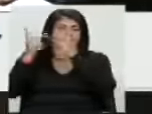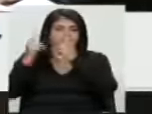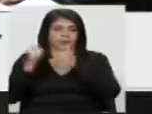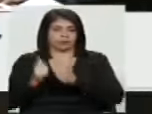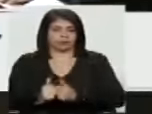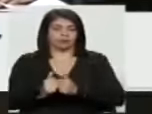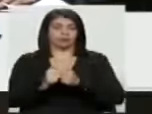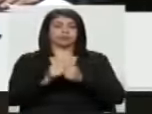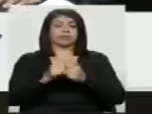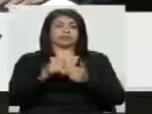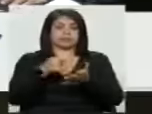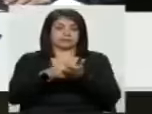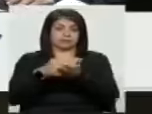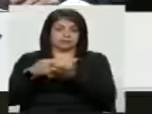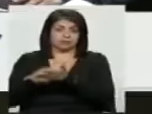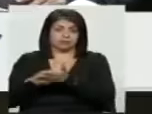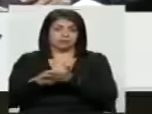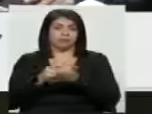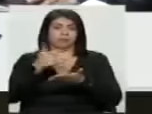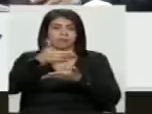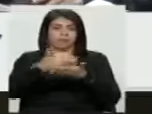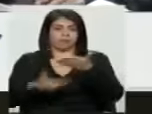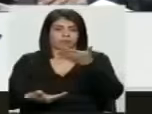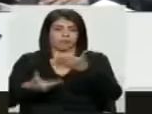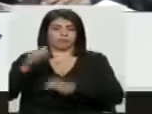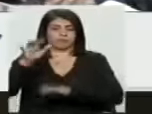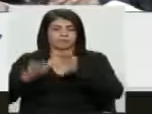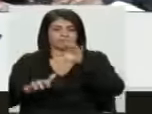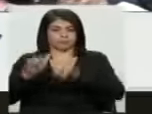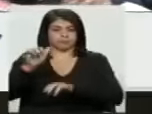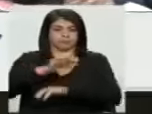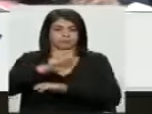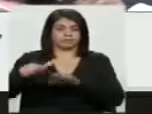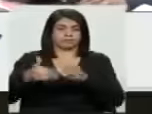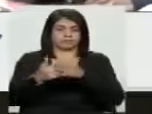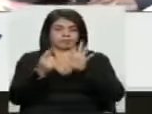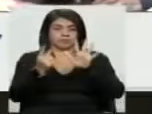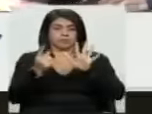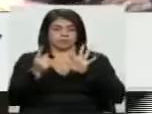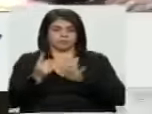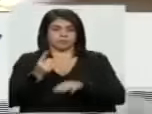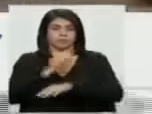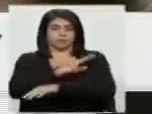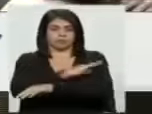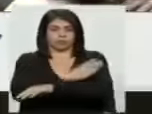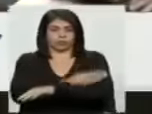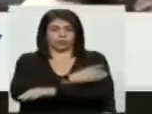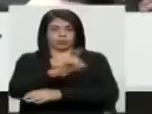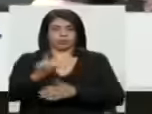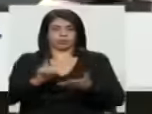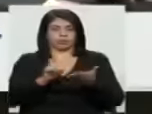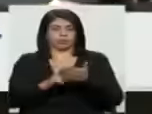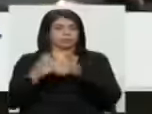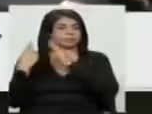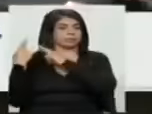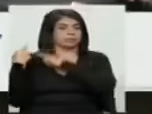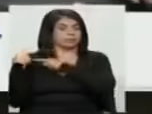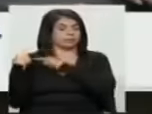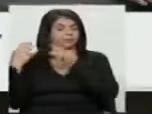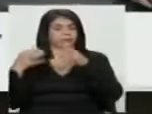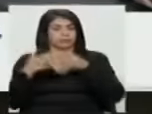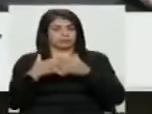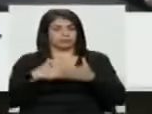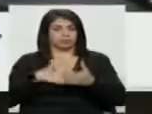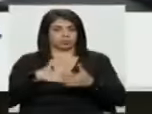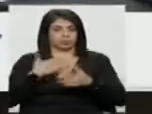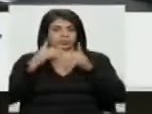administradores, liquidadores, auditores y secretarios. 6. Poderes generales y delegaciones de